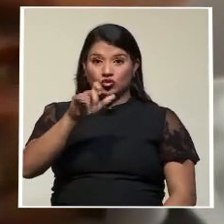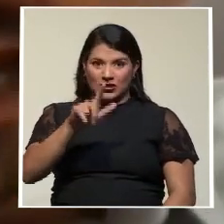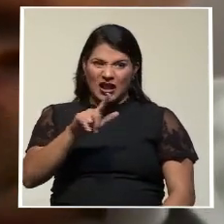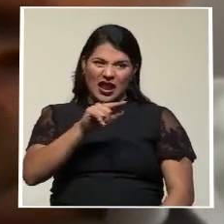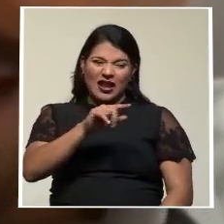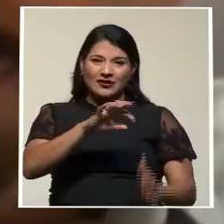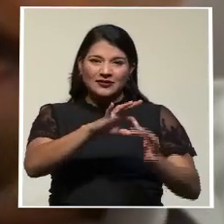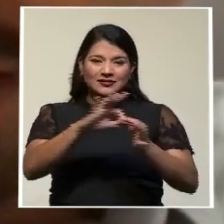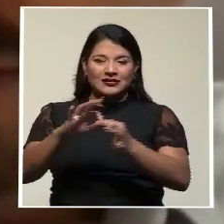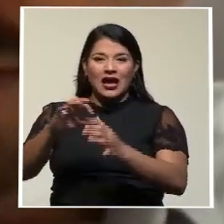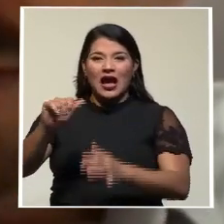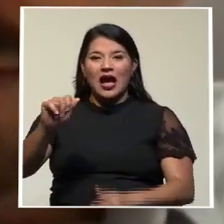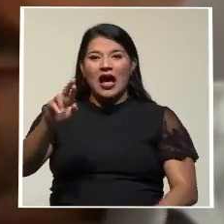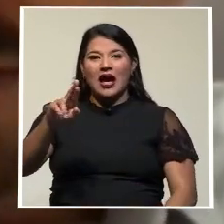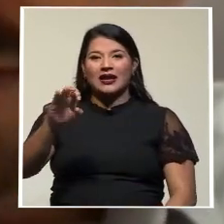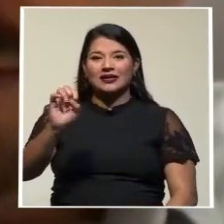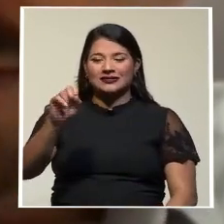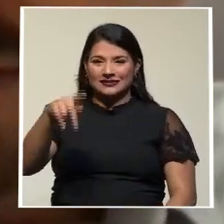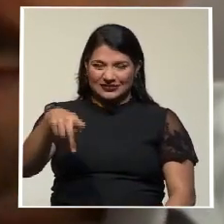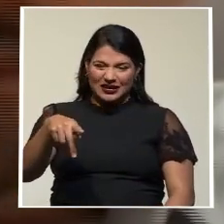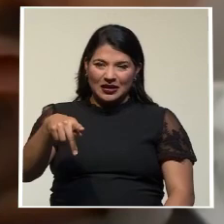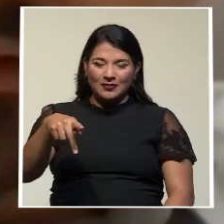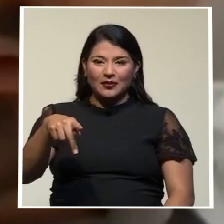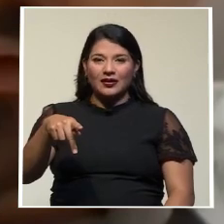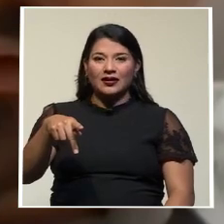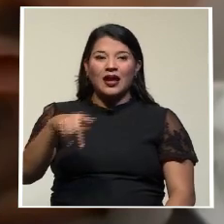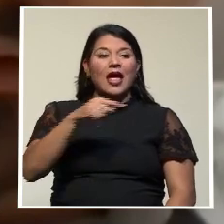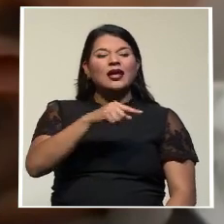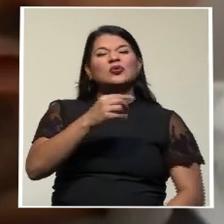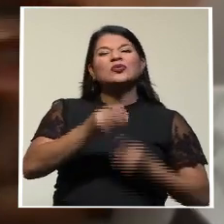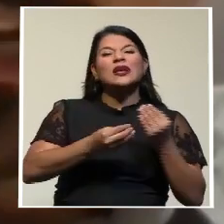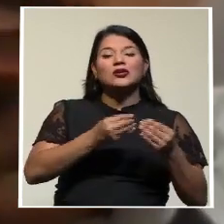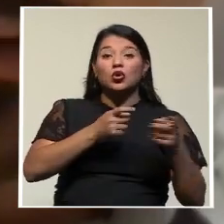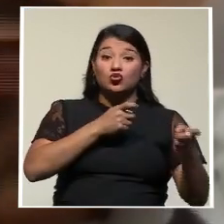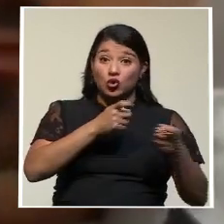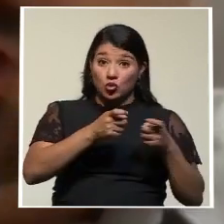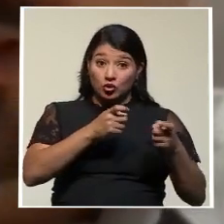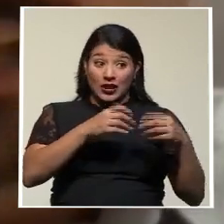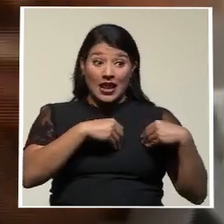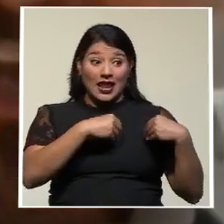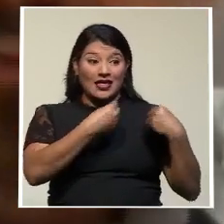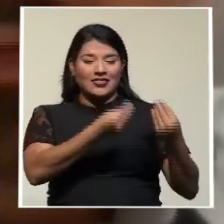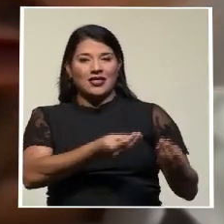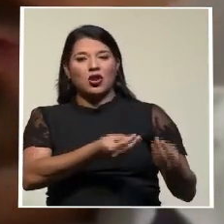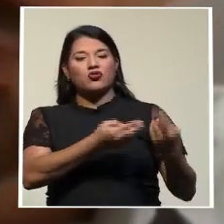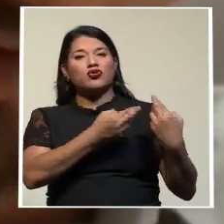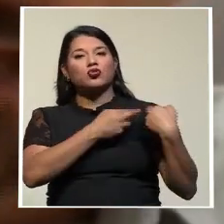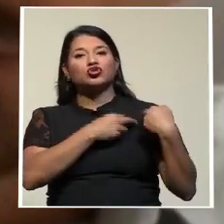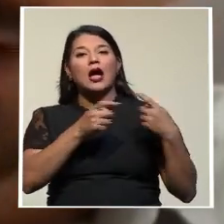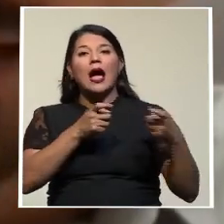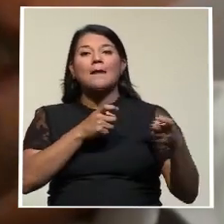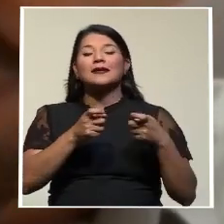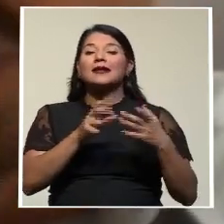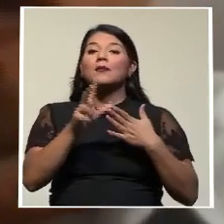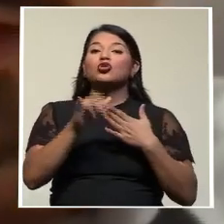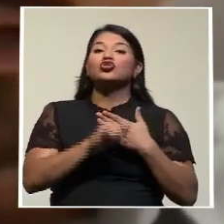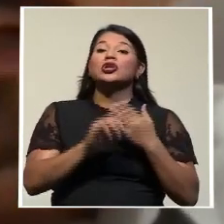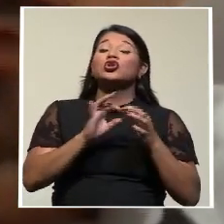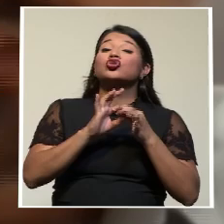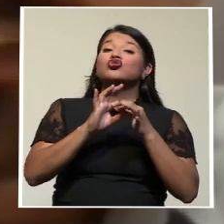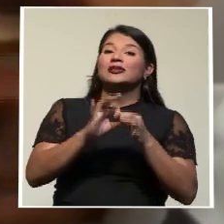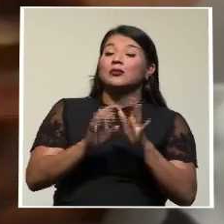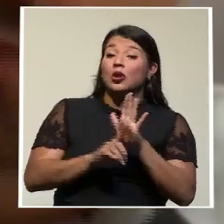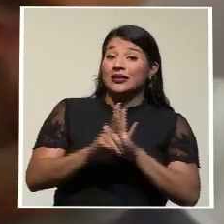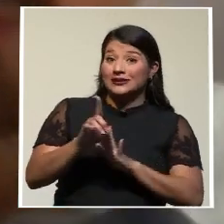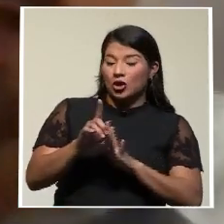ARECEP, un órgano con función reguladora, le dieron la función de administrar los proyectos de desarrollo.